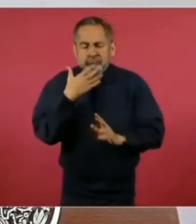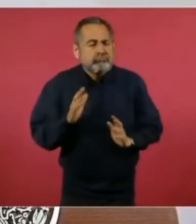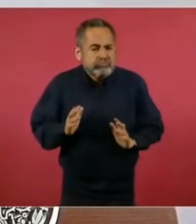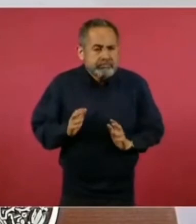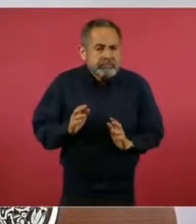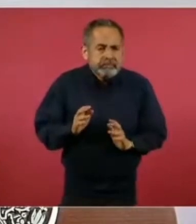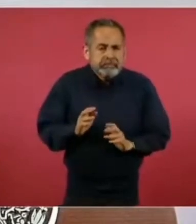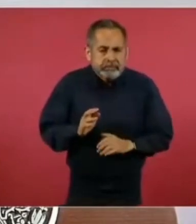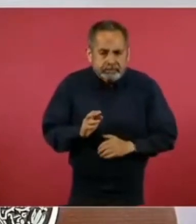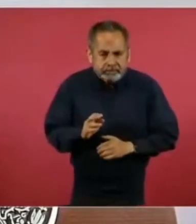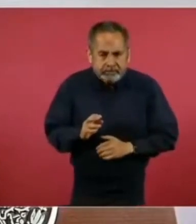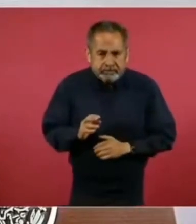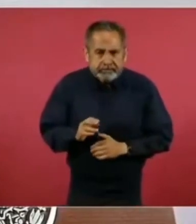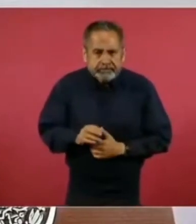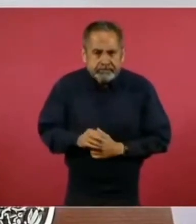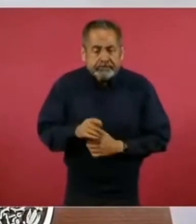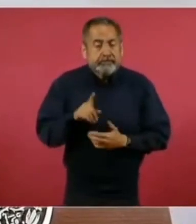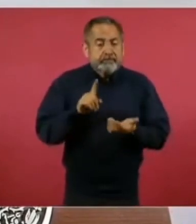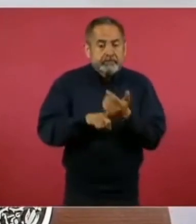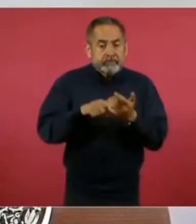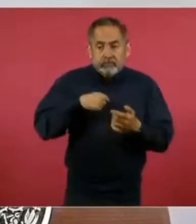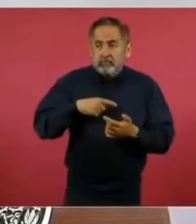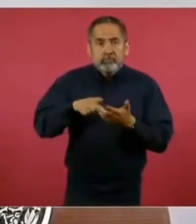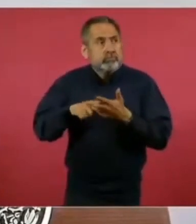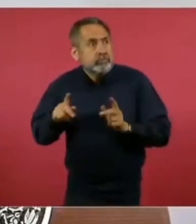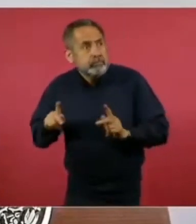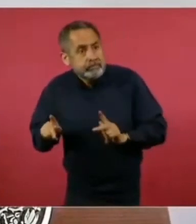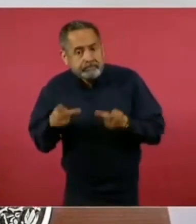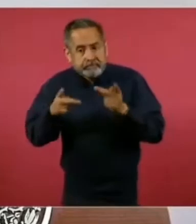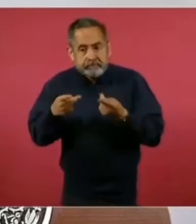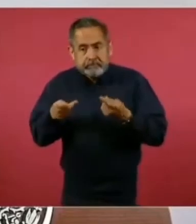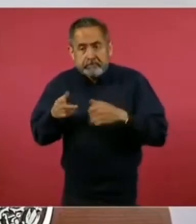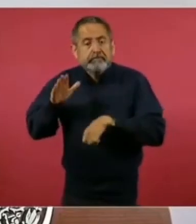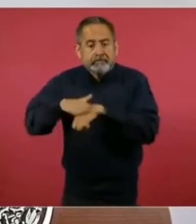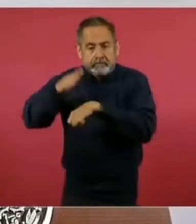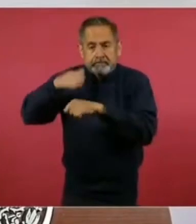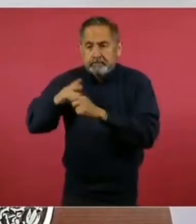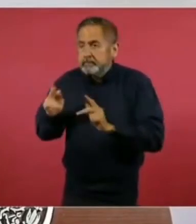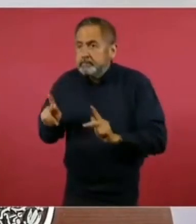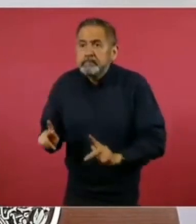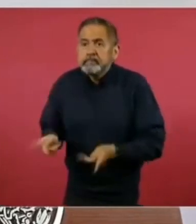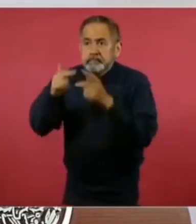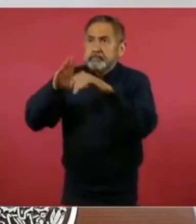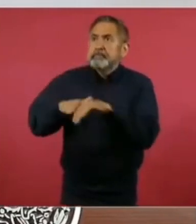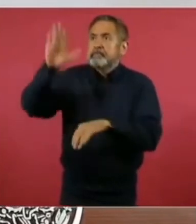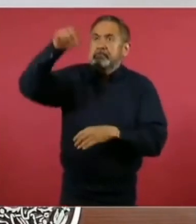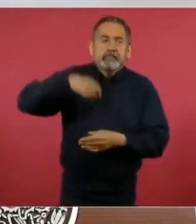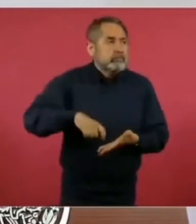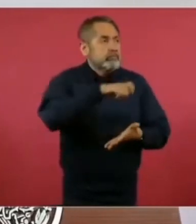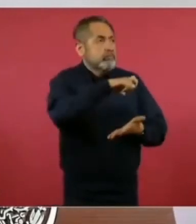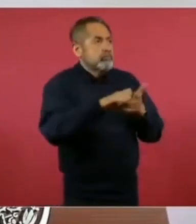decir, vendemos más de lo que compramos. Sin embargo,